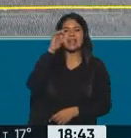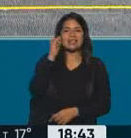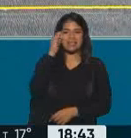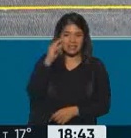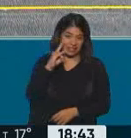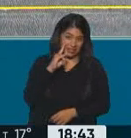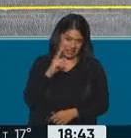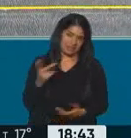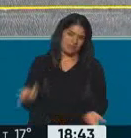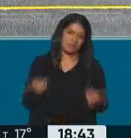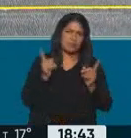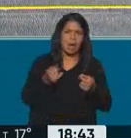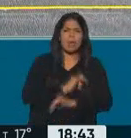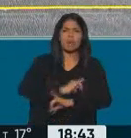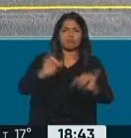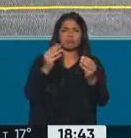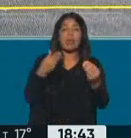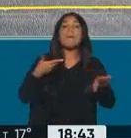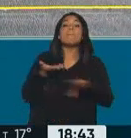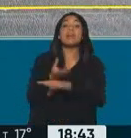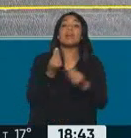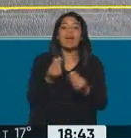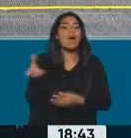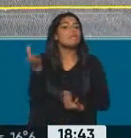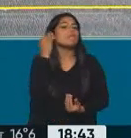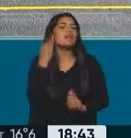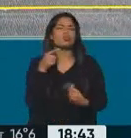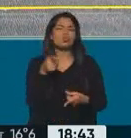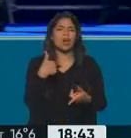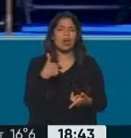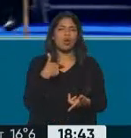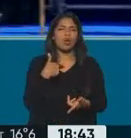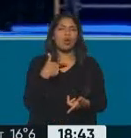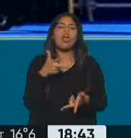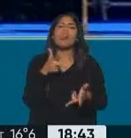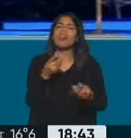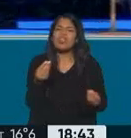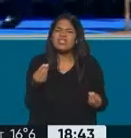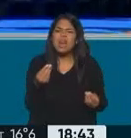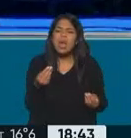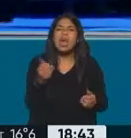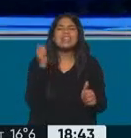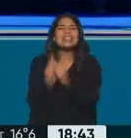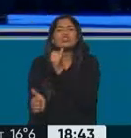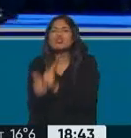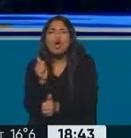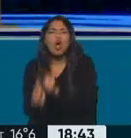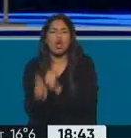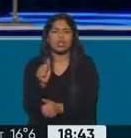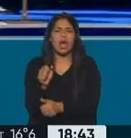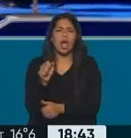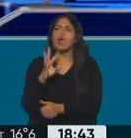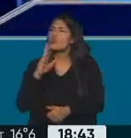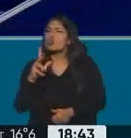lo propio y le pide a Rusia, escúchalo, que no se apropie de la historia, que no se arrogue